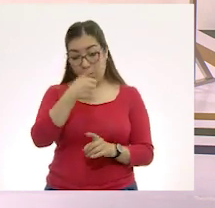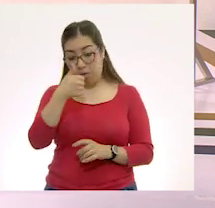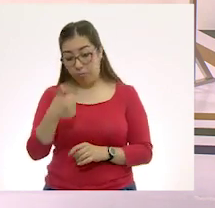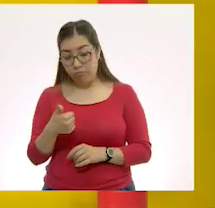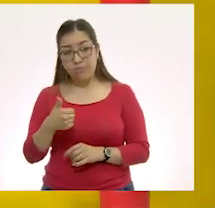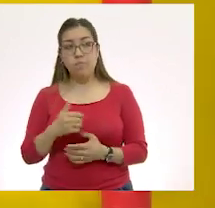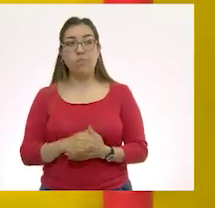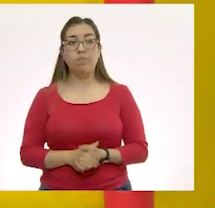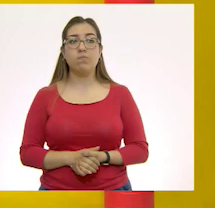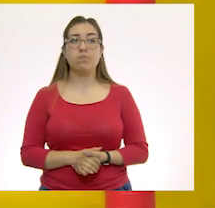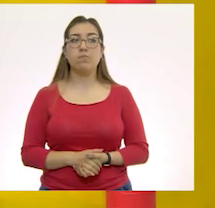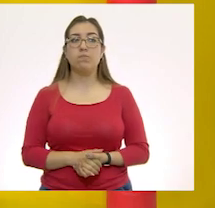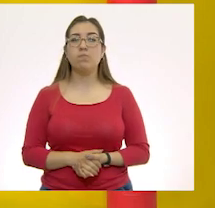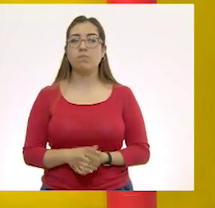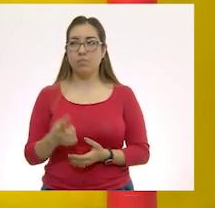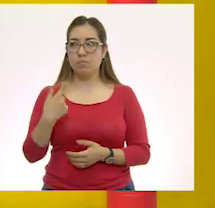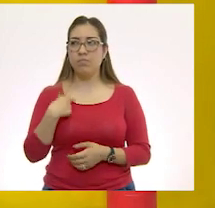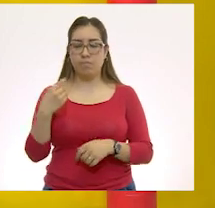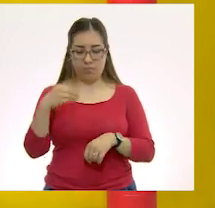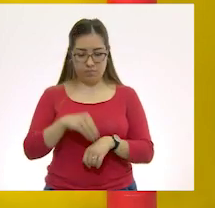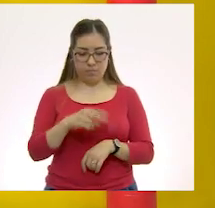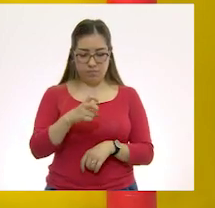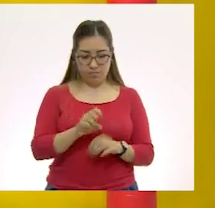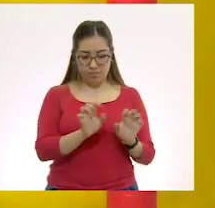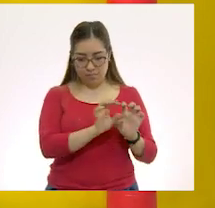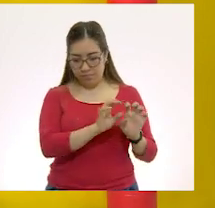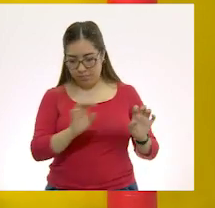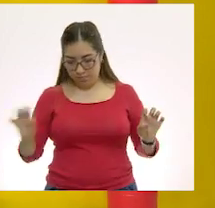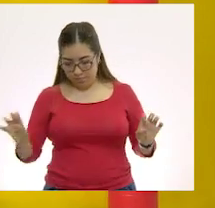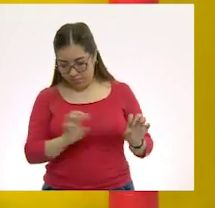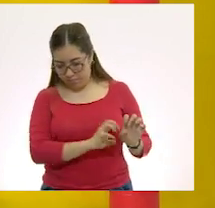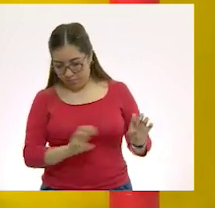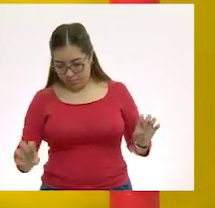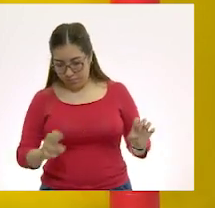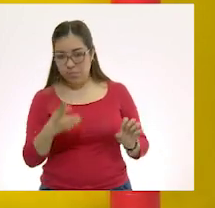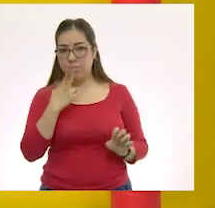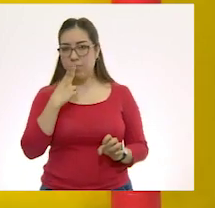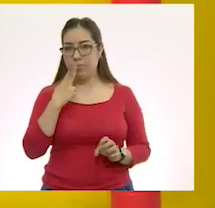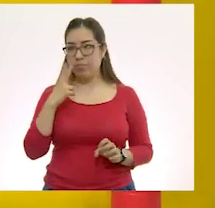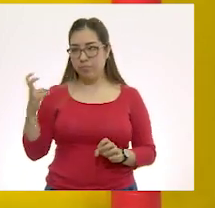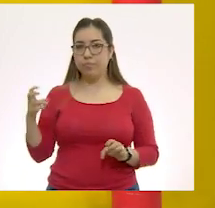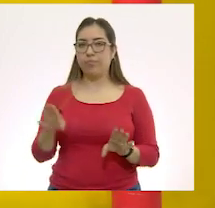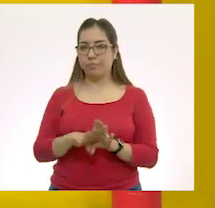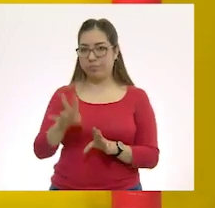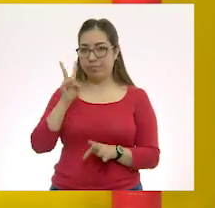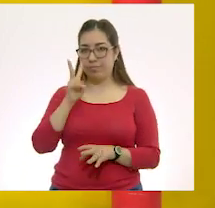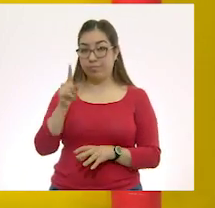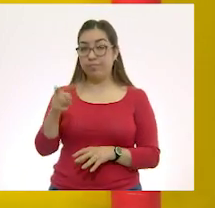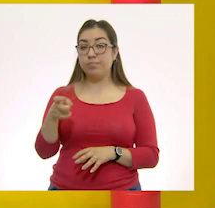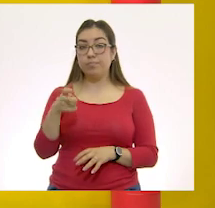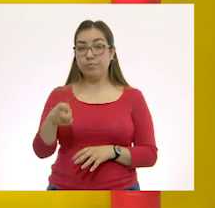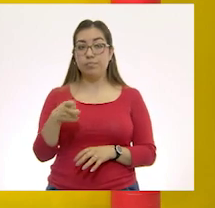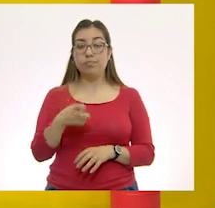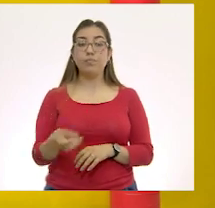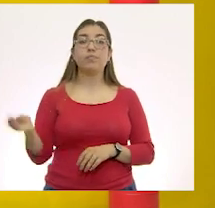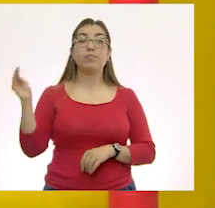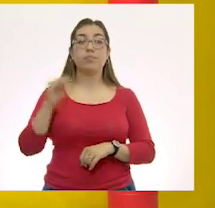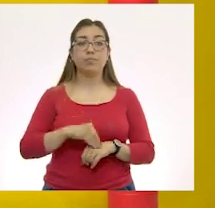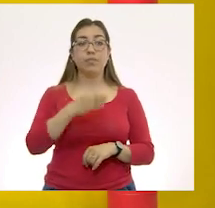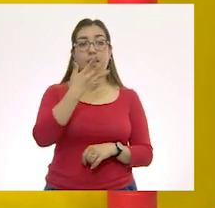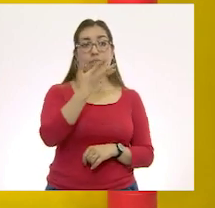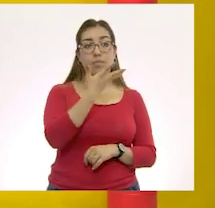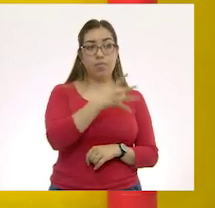626 voy a ponerlo aquí en el ábaco qué te parece a ver entonces voy a poner 10